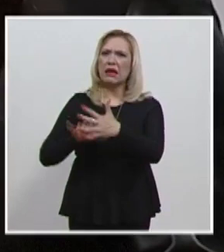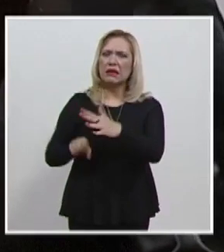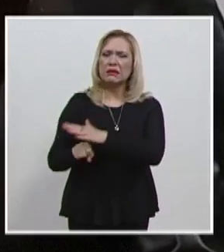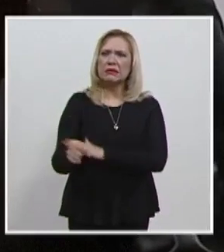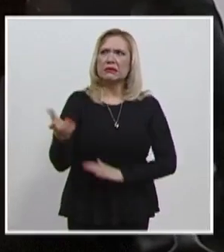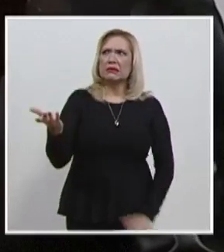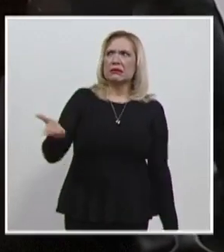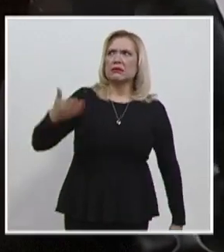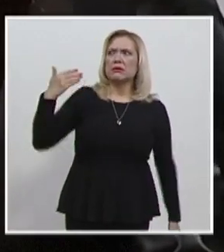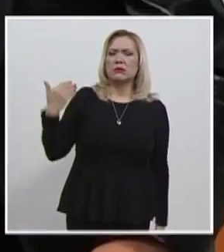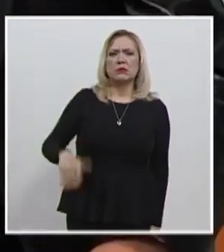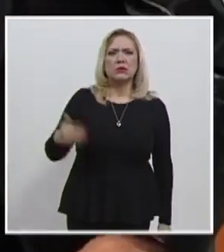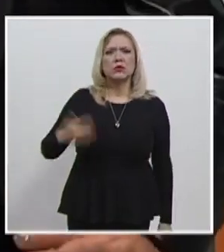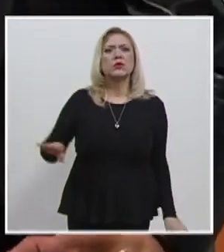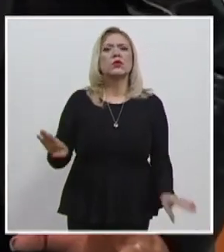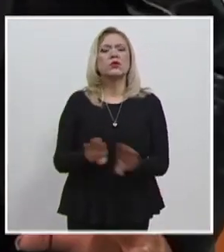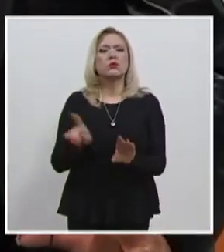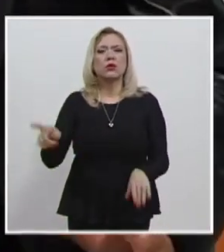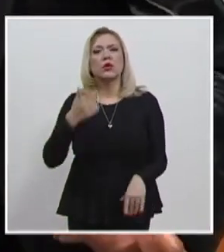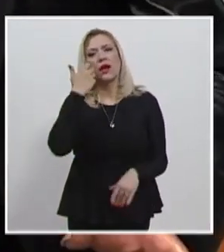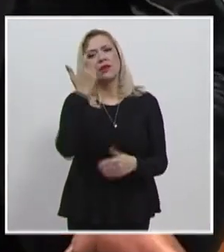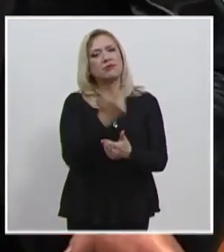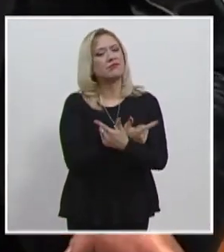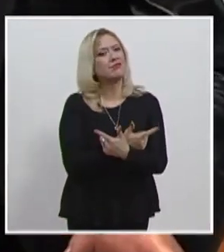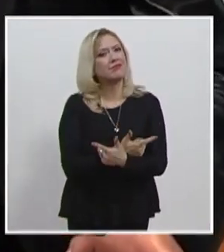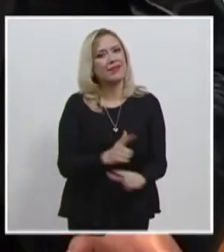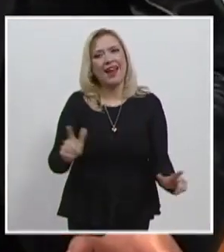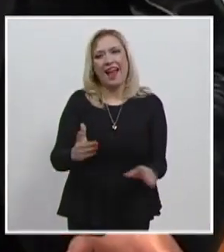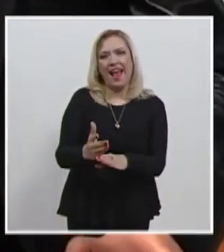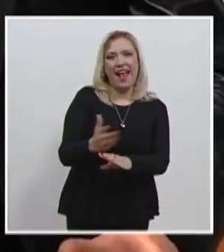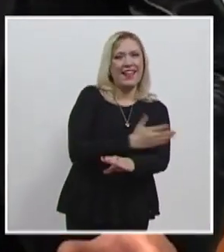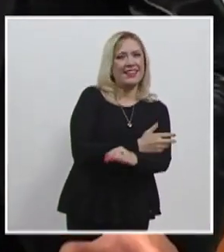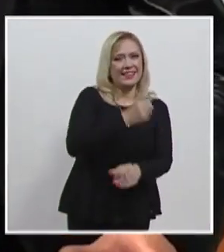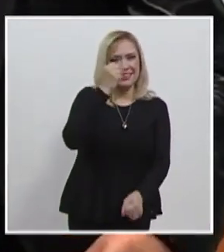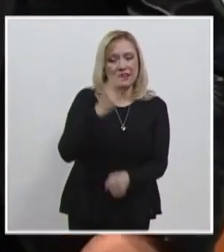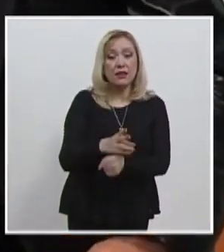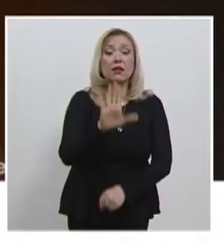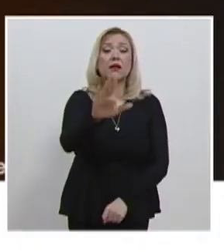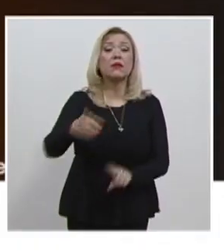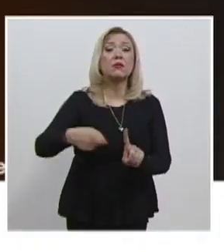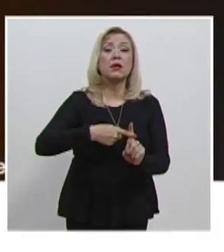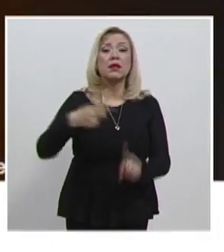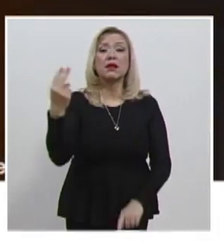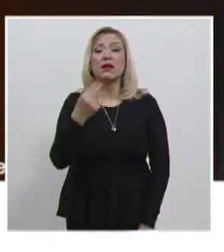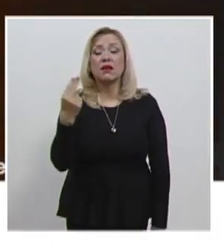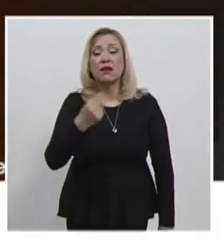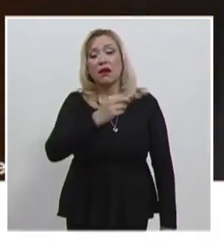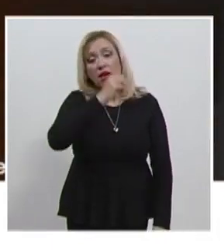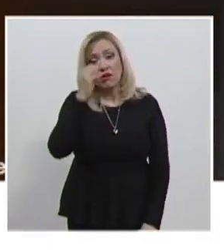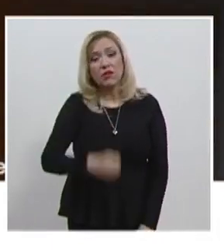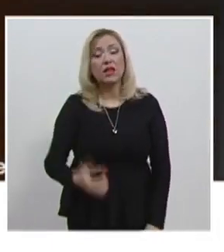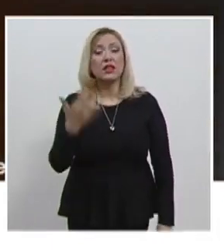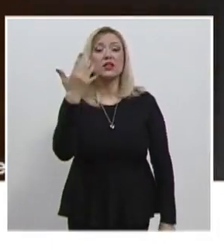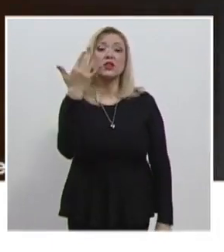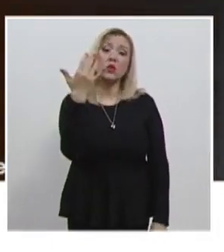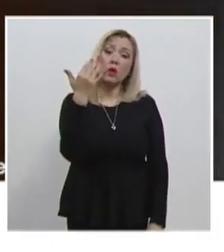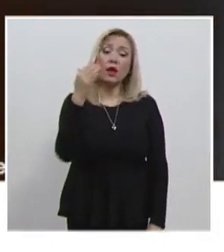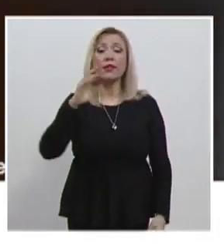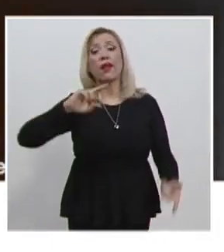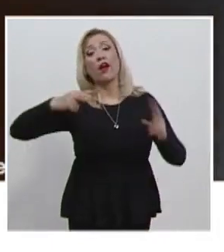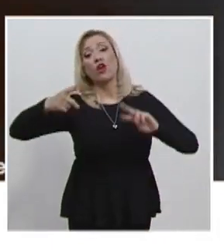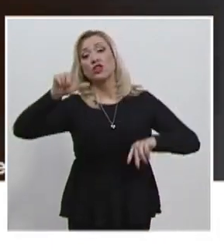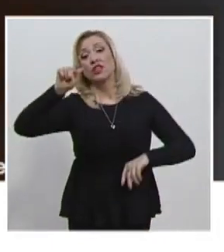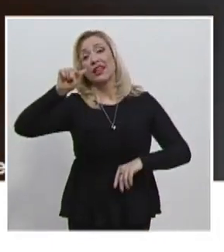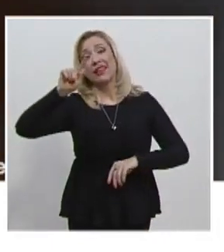quienes para solicitar la libertad condicionada o anticipada necesitan haber cumplido el 50 o 70